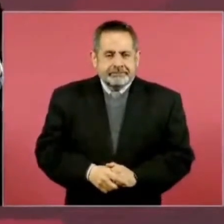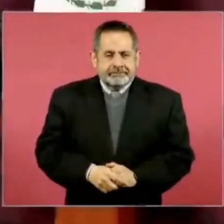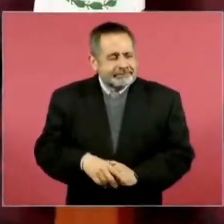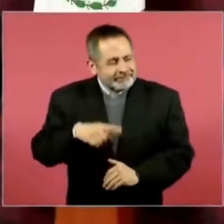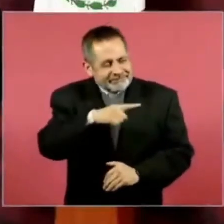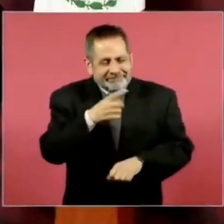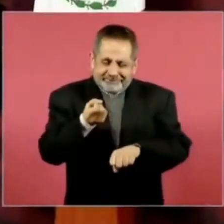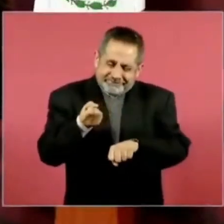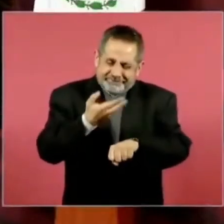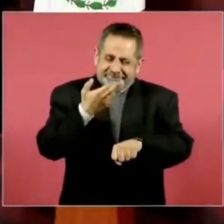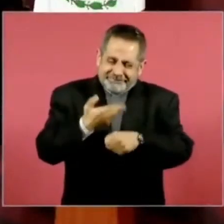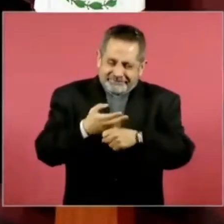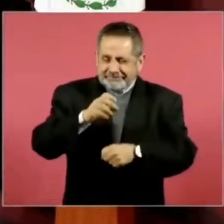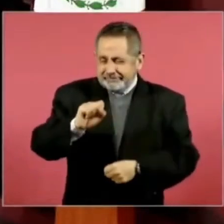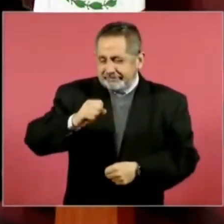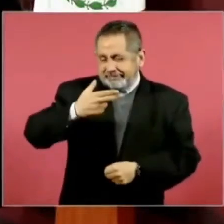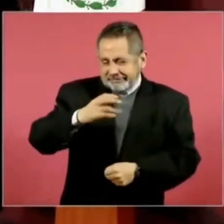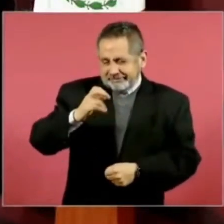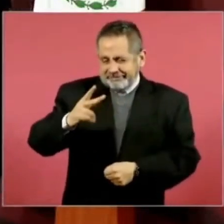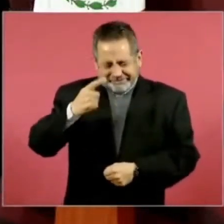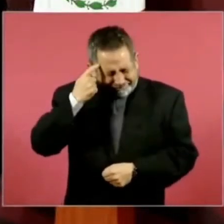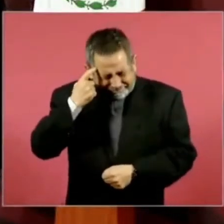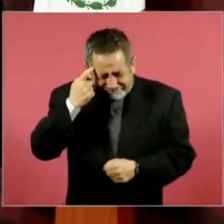Secretario de Hacienda.